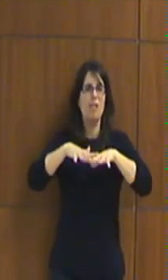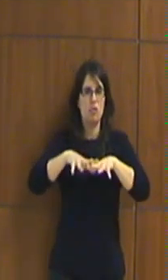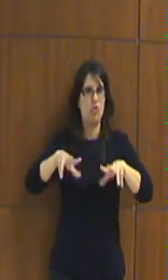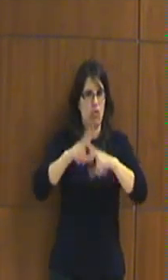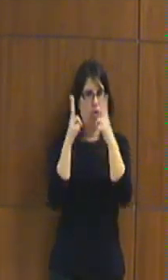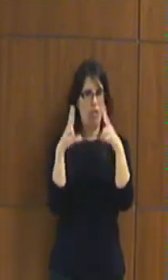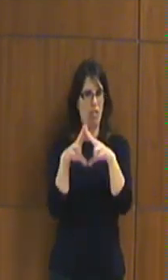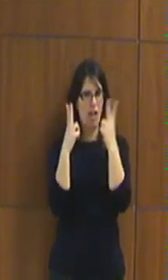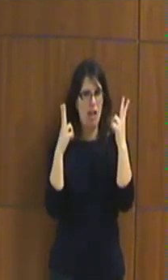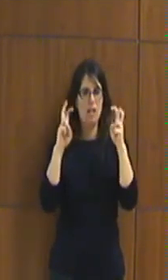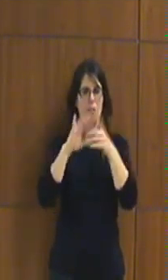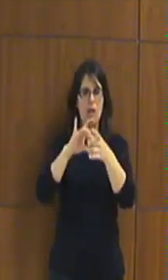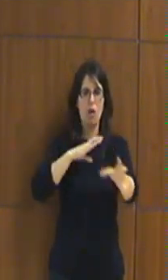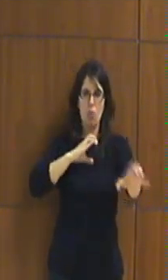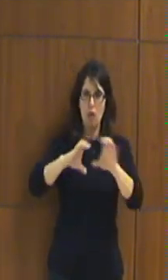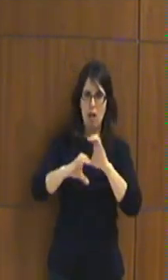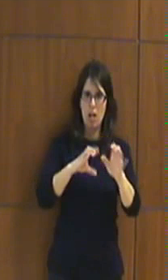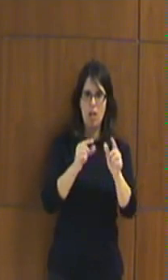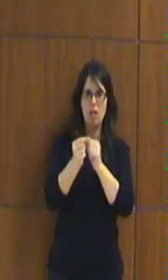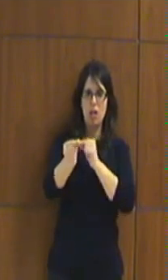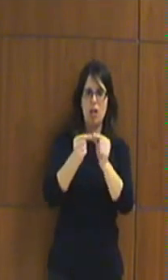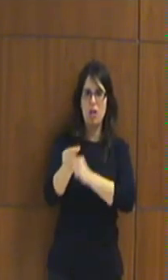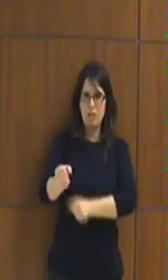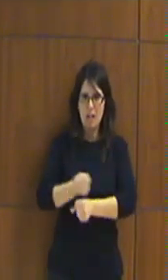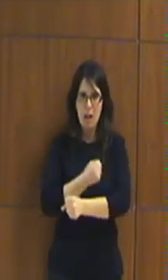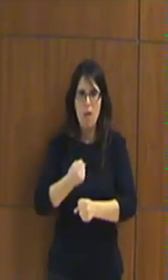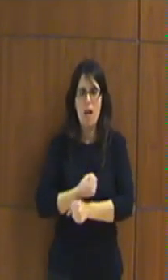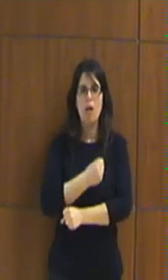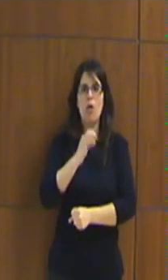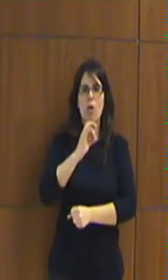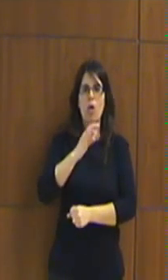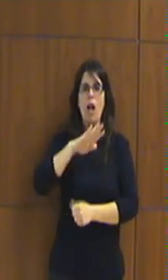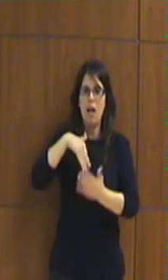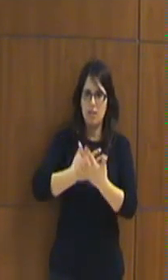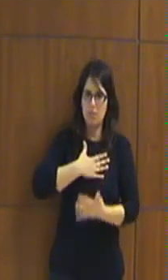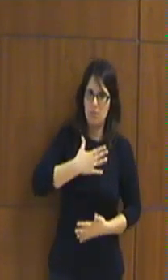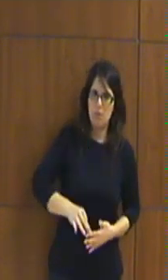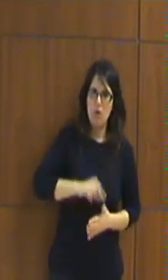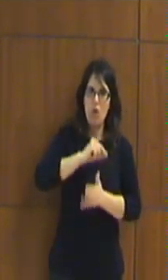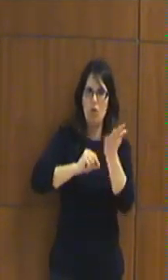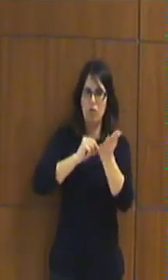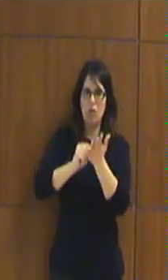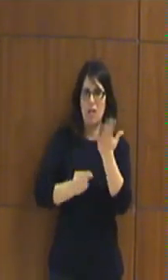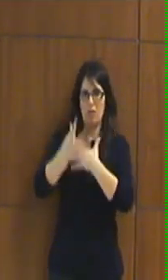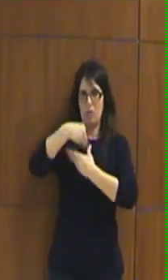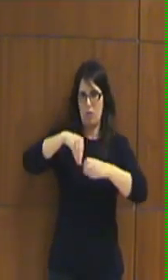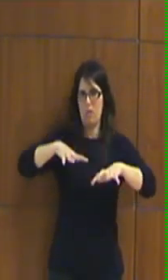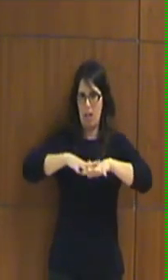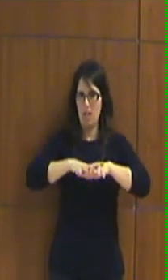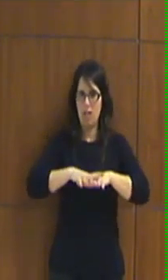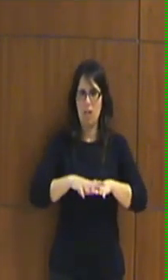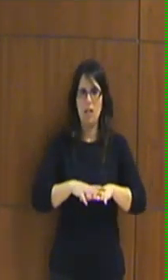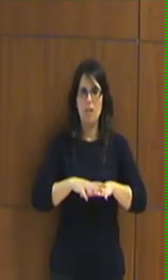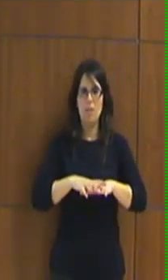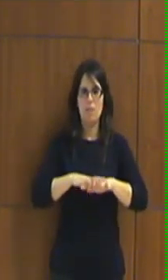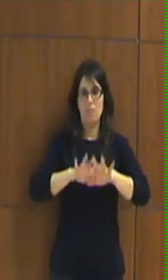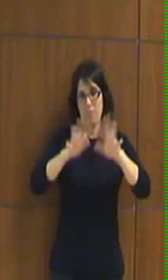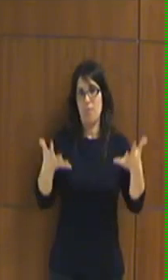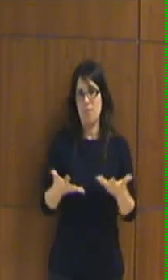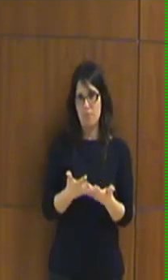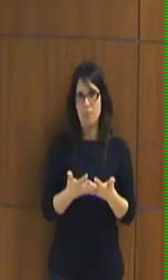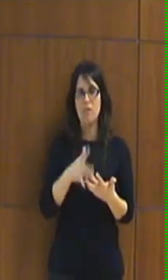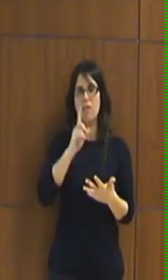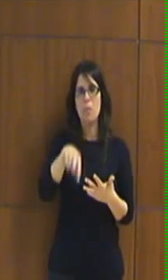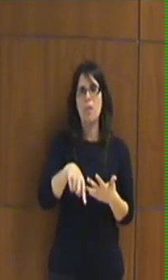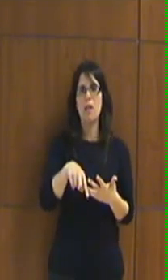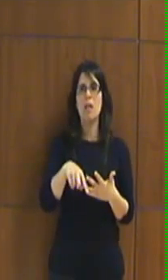la comunicación, en el teletrabajo, en la posibilidad de contratar, etcétera, a través de la red. La brecha que hay a la